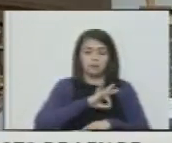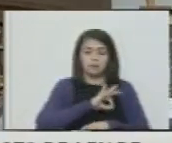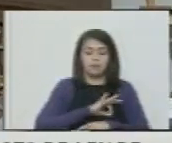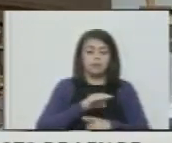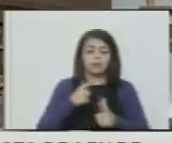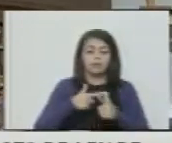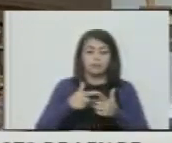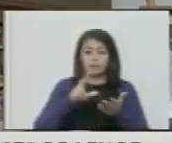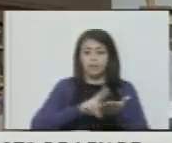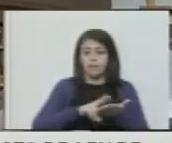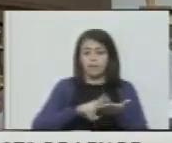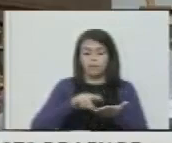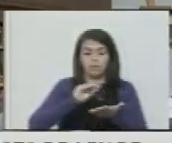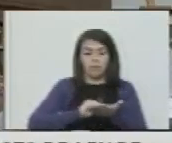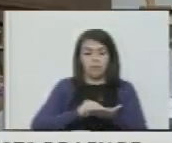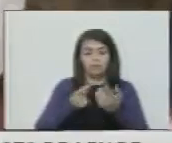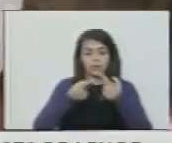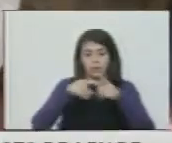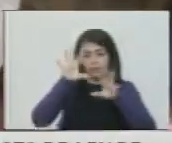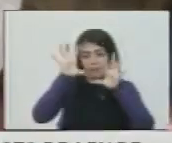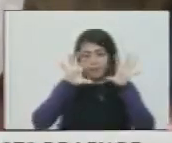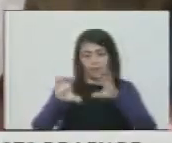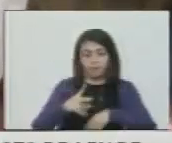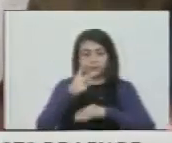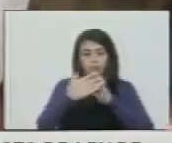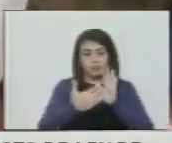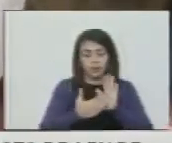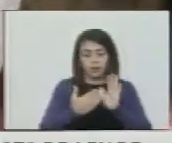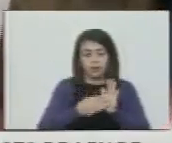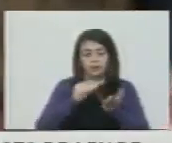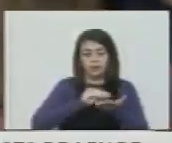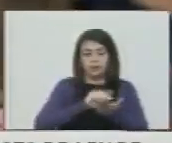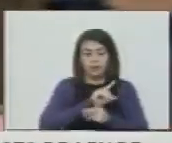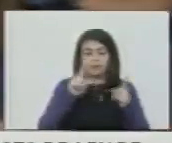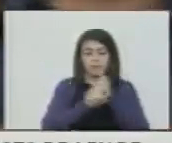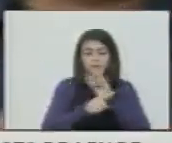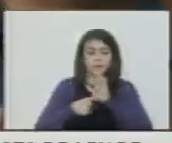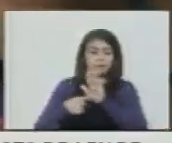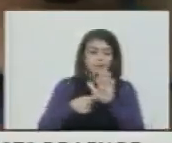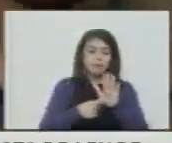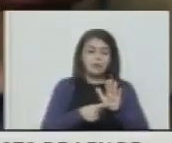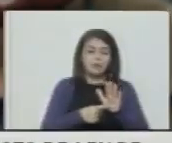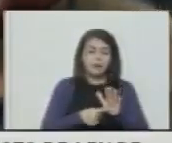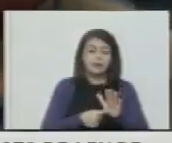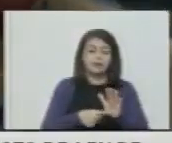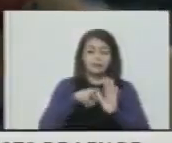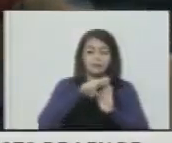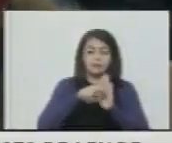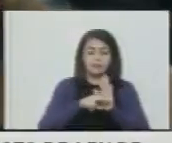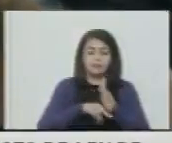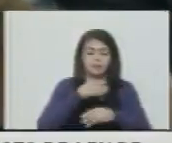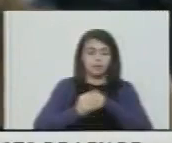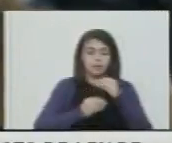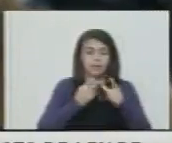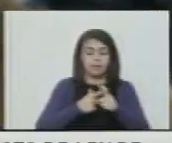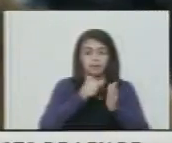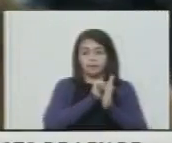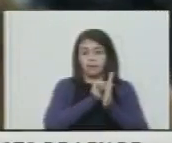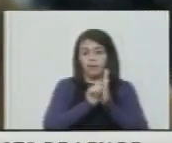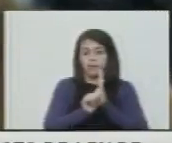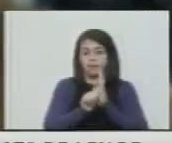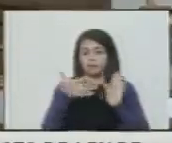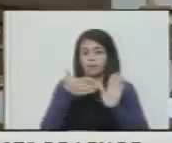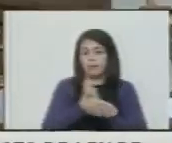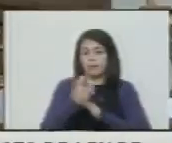de sociedades de corretaje de reaseguro del exterior, 2000 veces el tipo de cambio de referencia. Los registros a que se refiere